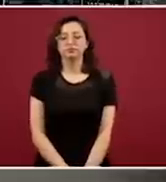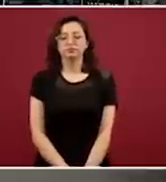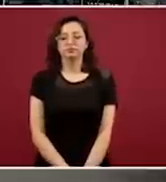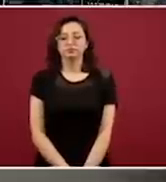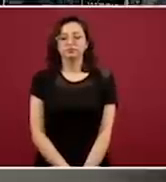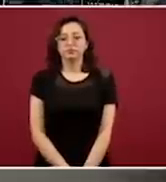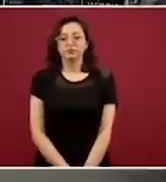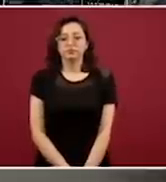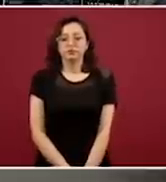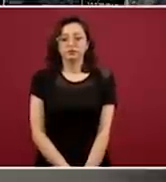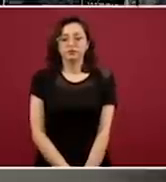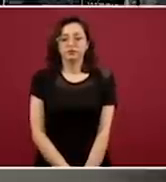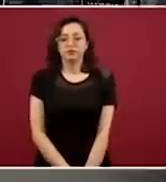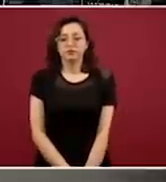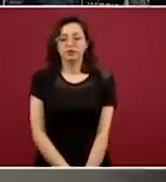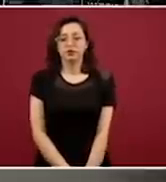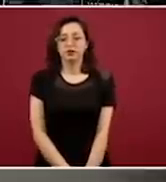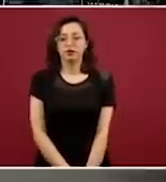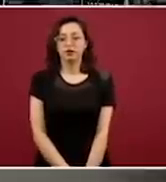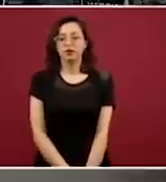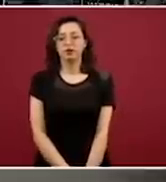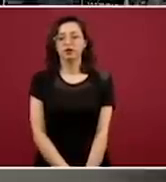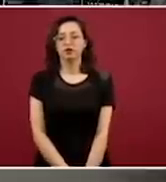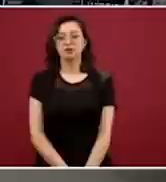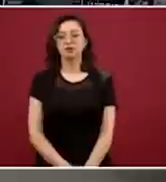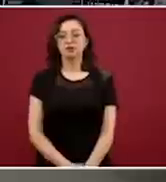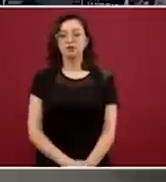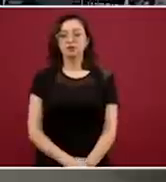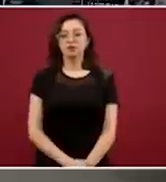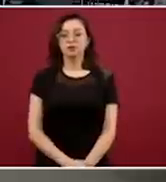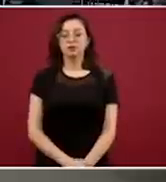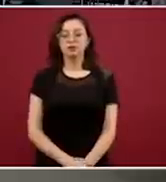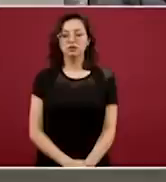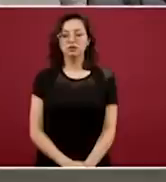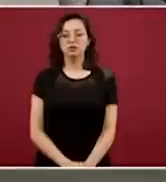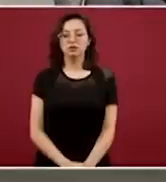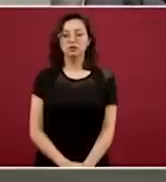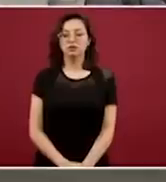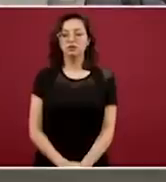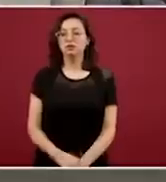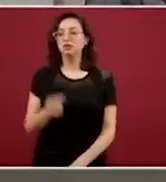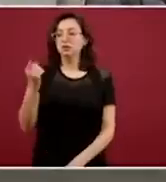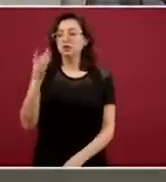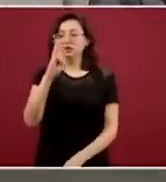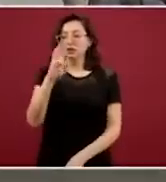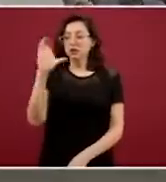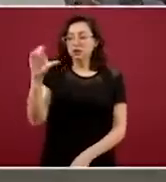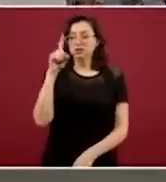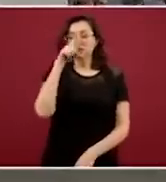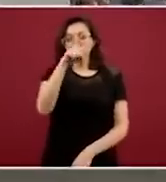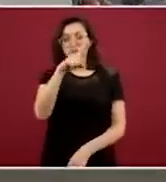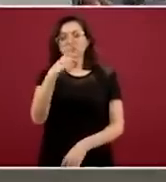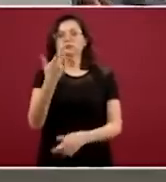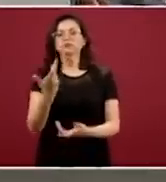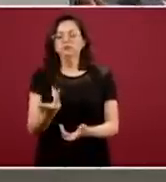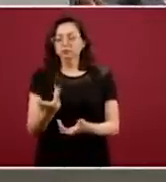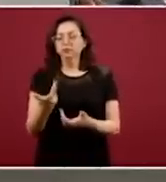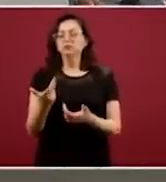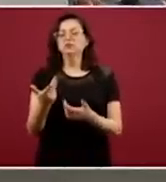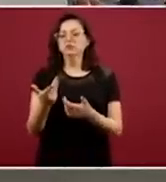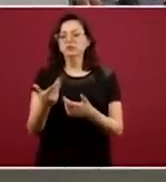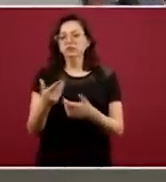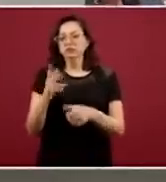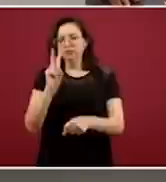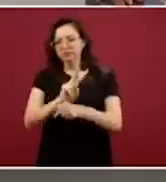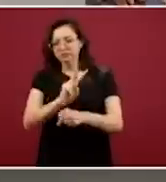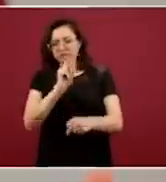Como le digo, desde el inicio Baja California ha tenido, no le llamemos medidas especiales porque no son específicas, pero anticipó